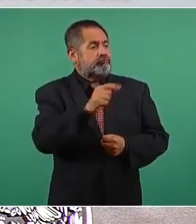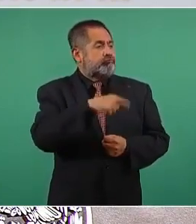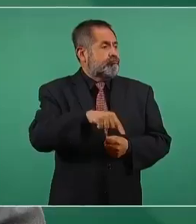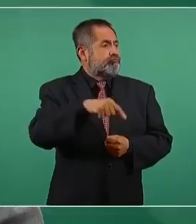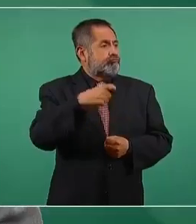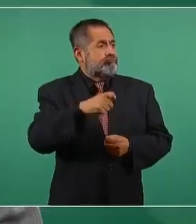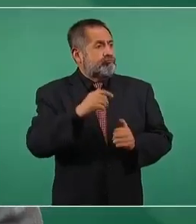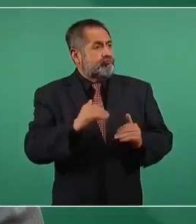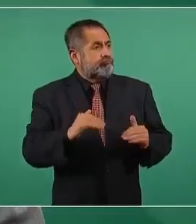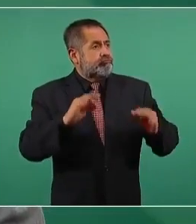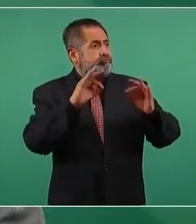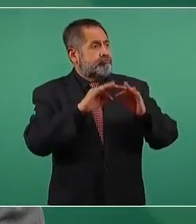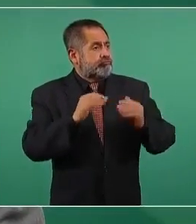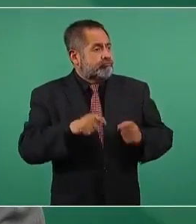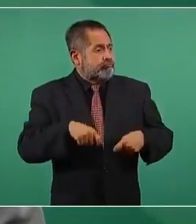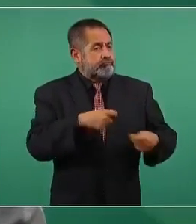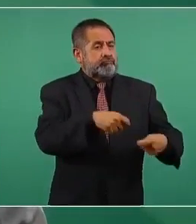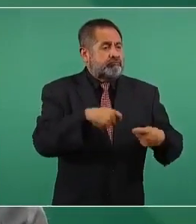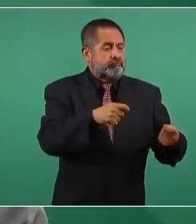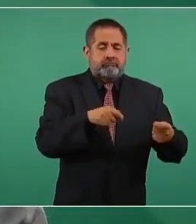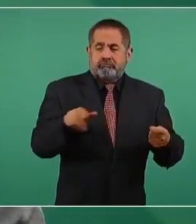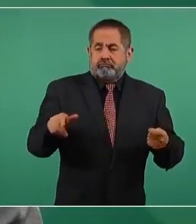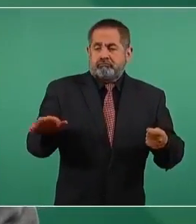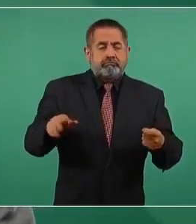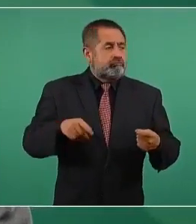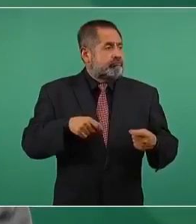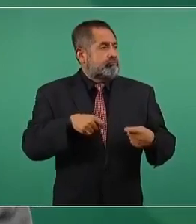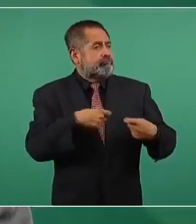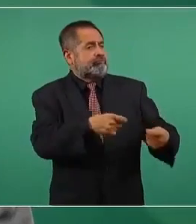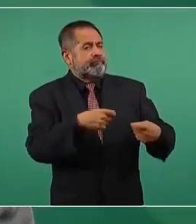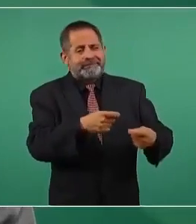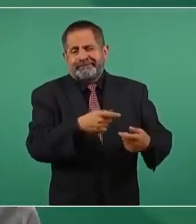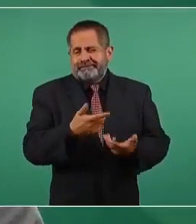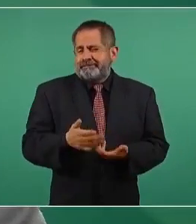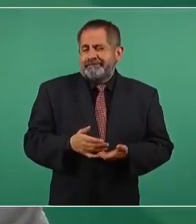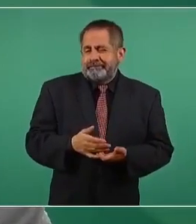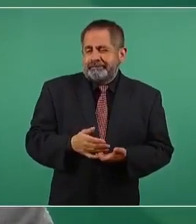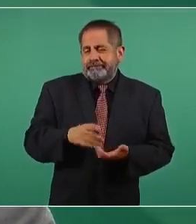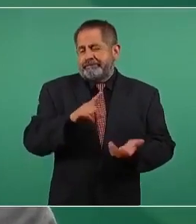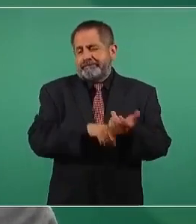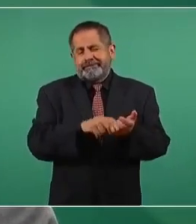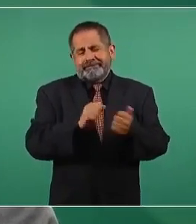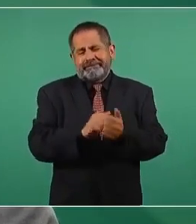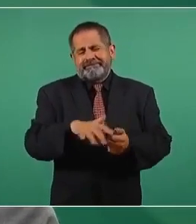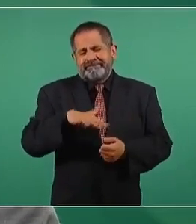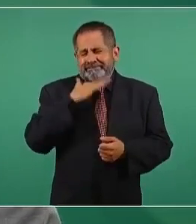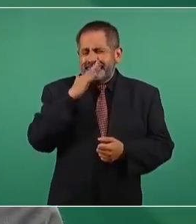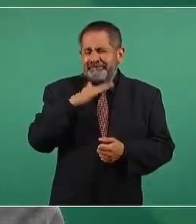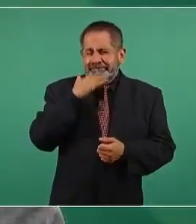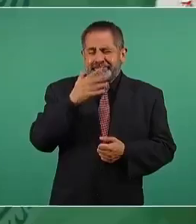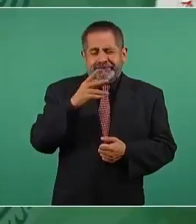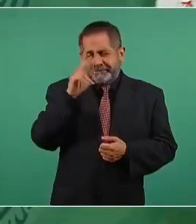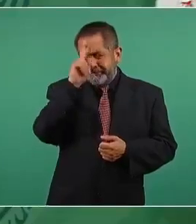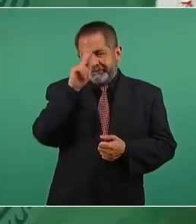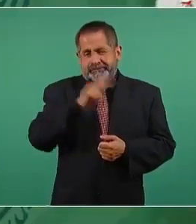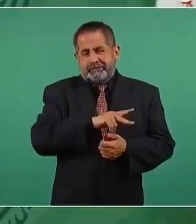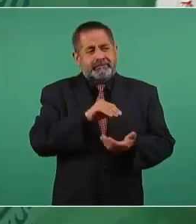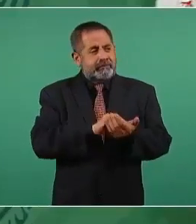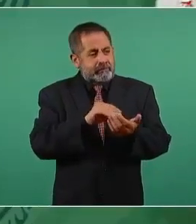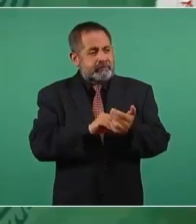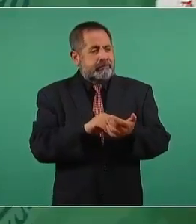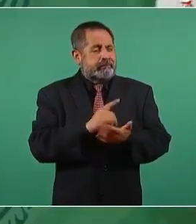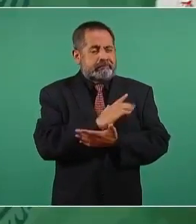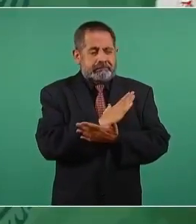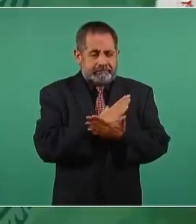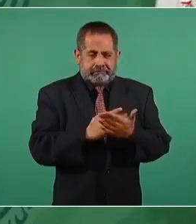arriba y, desde luego, a la corrupción, que continuaran las